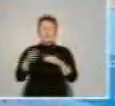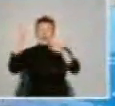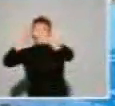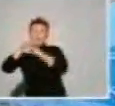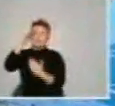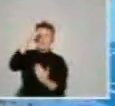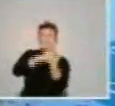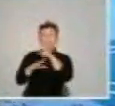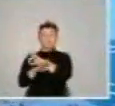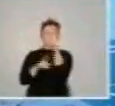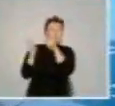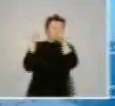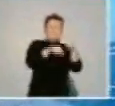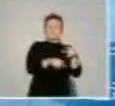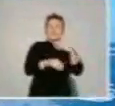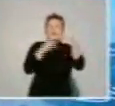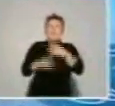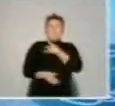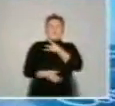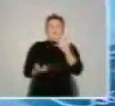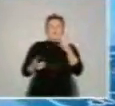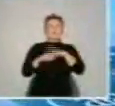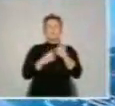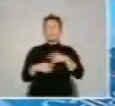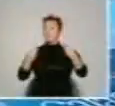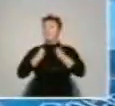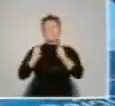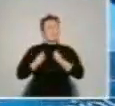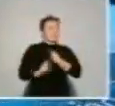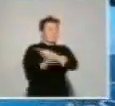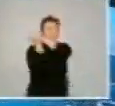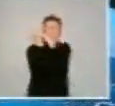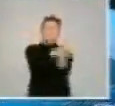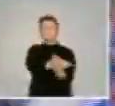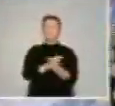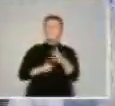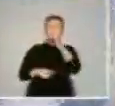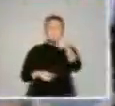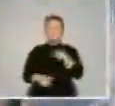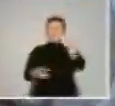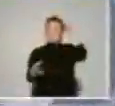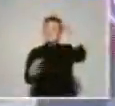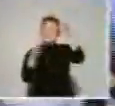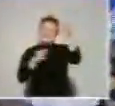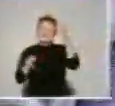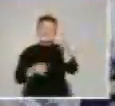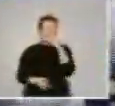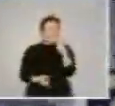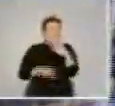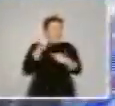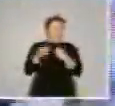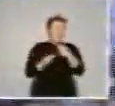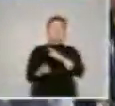día, mucho no ha cambiado mi vida, solo detalles que varían.